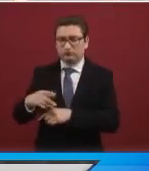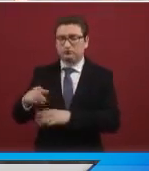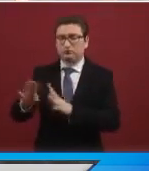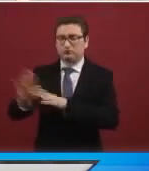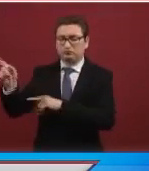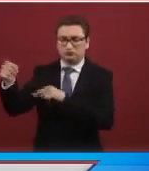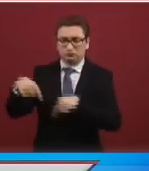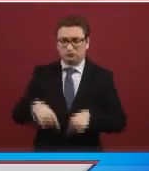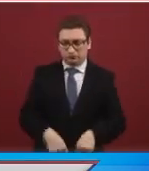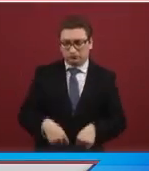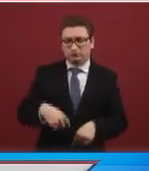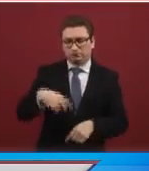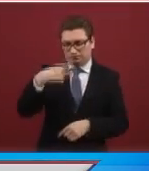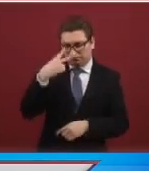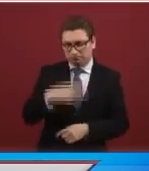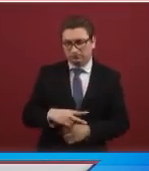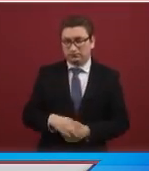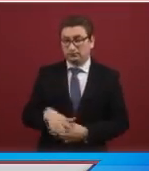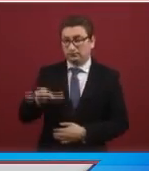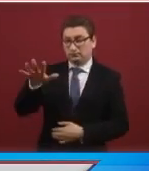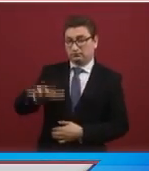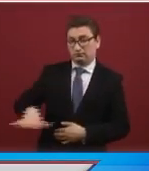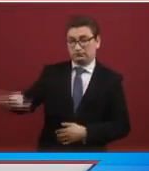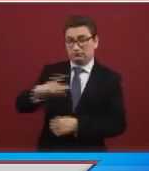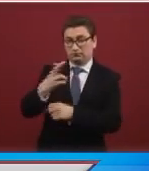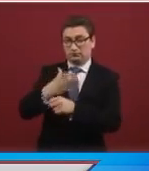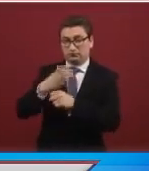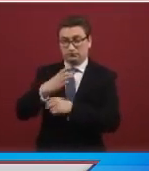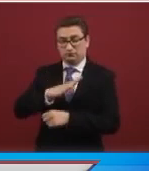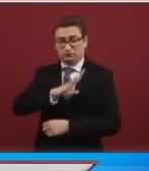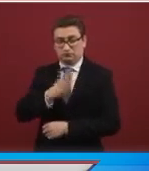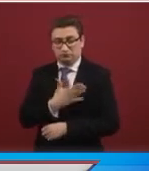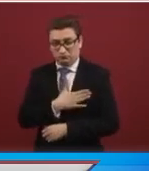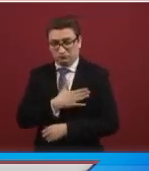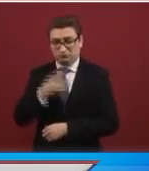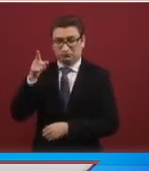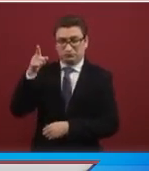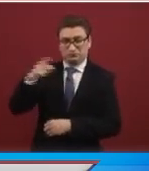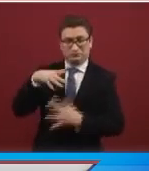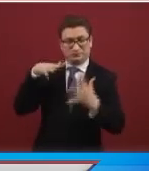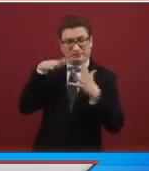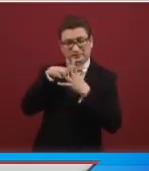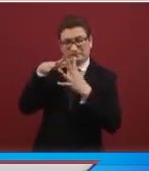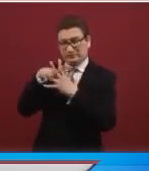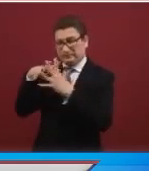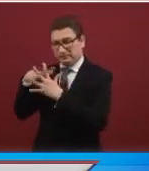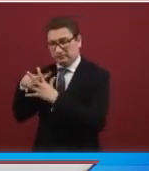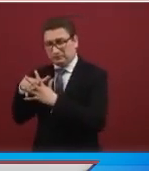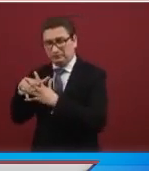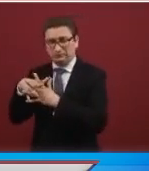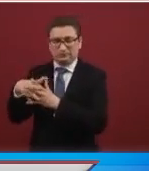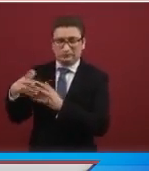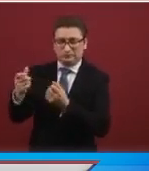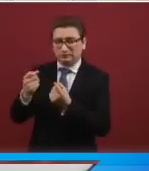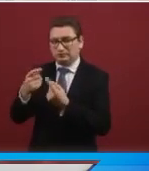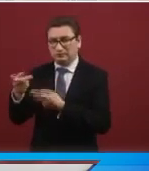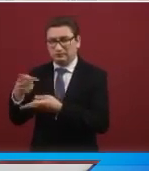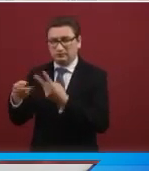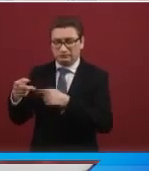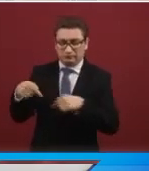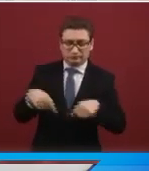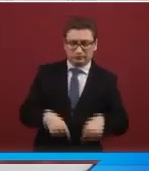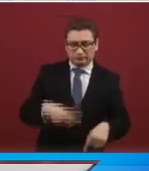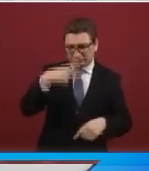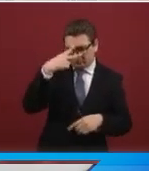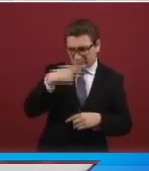México al gobierno del presidente Andrés Manuel López Obrador. Durante la presidencia de Lázaro Cárdenas en 1939, se abrieron las puertas para